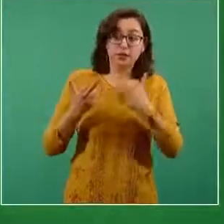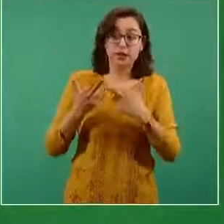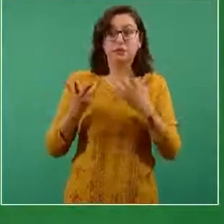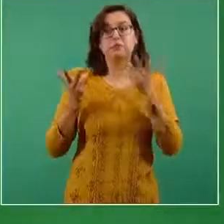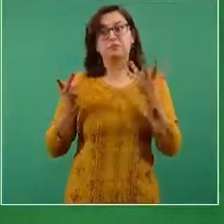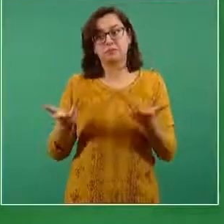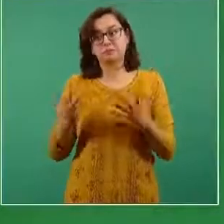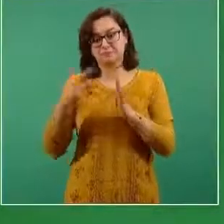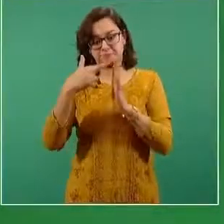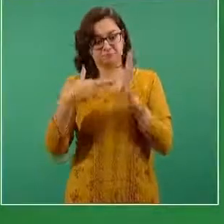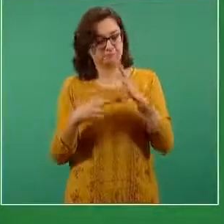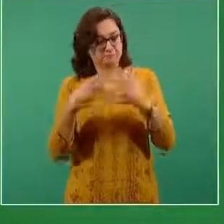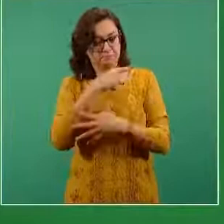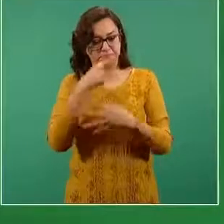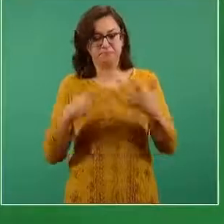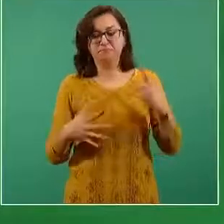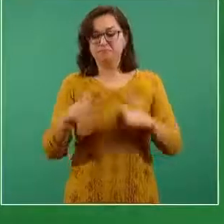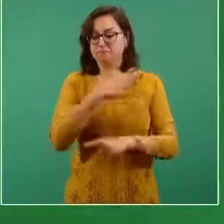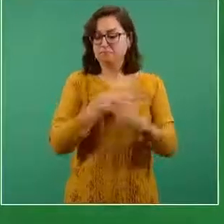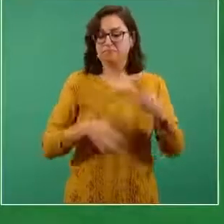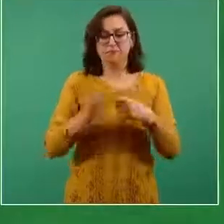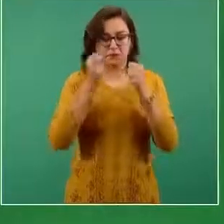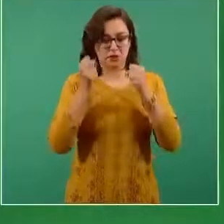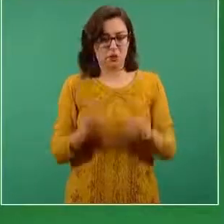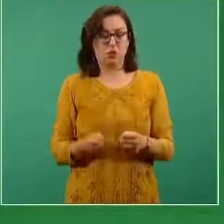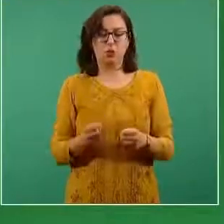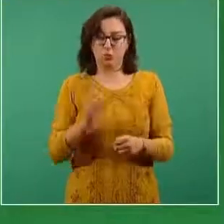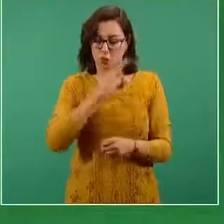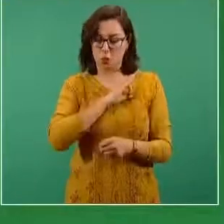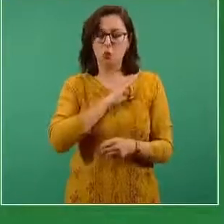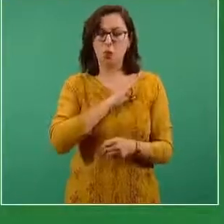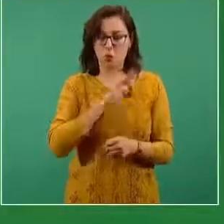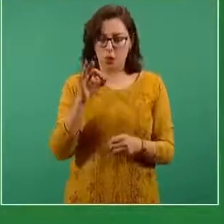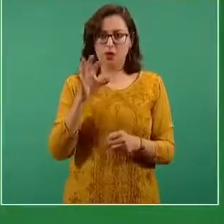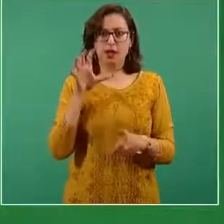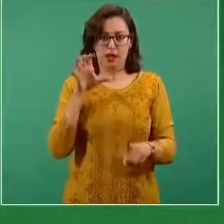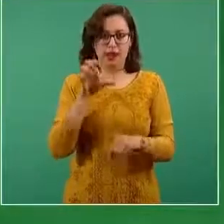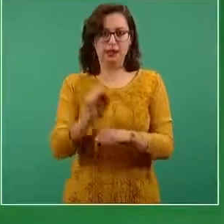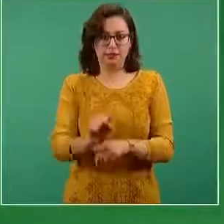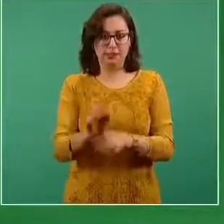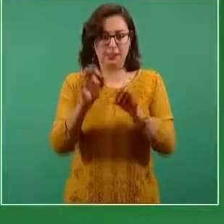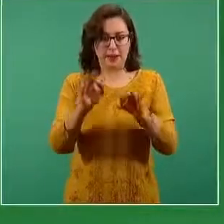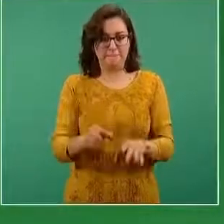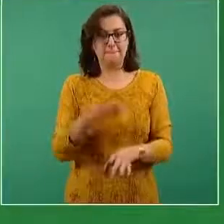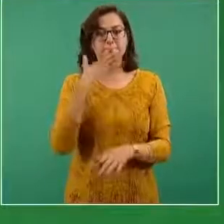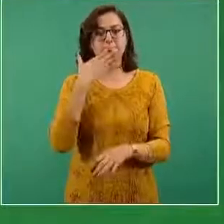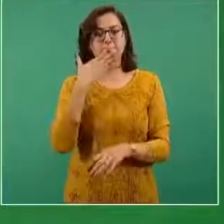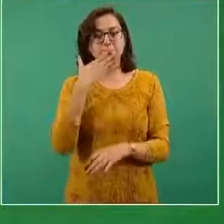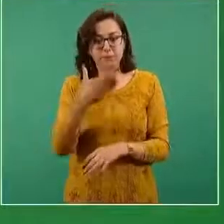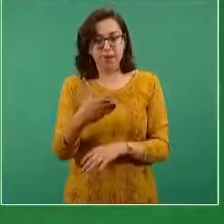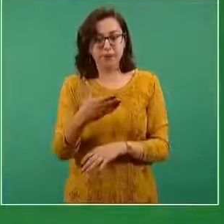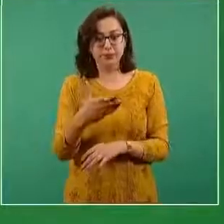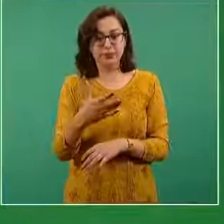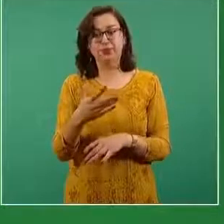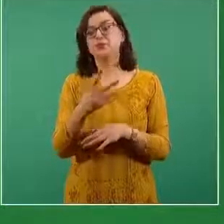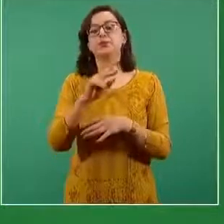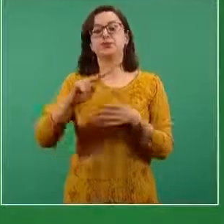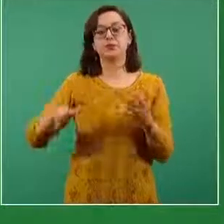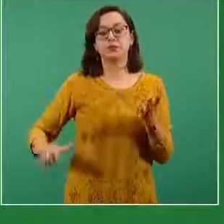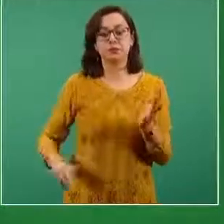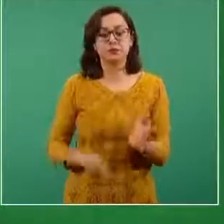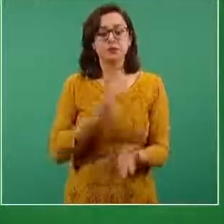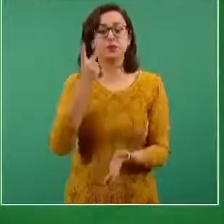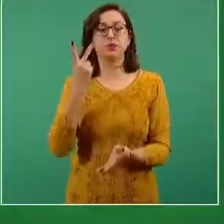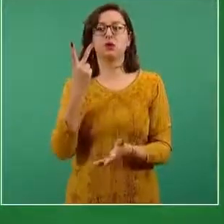con todas estas medidas de seguridad que ustedes han comentado pueda llevarse a cabo y sea finalmente una realidad, y que sea otra vez